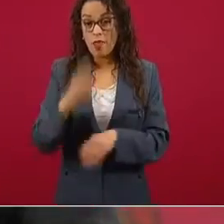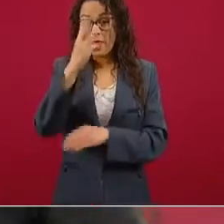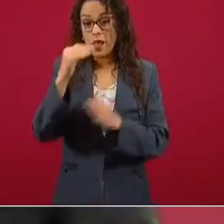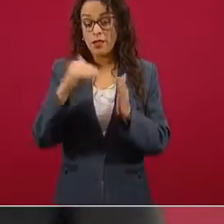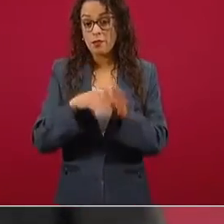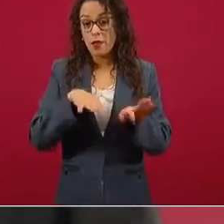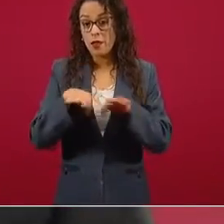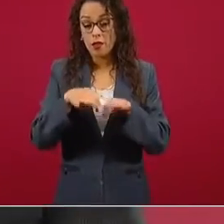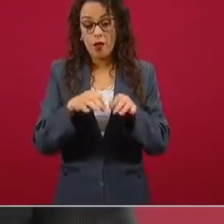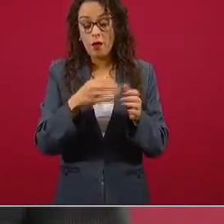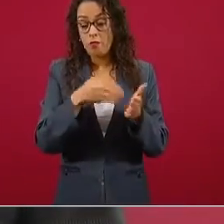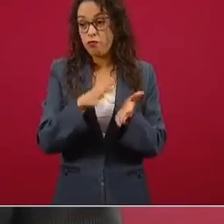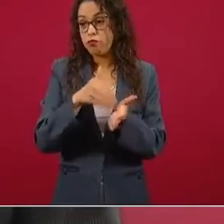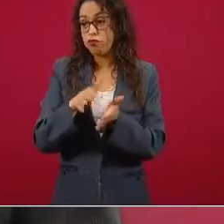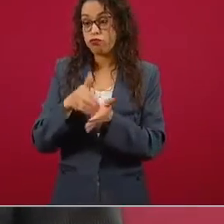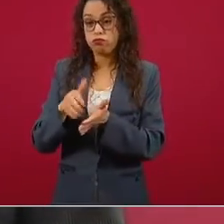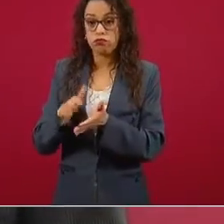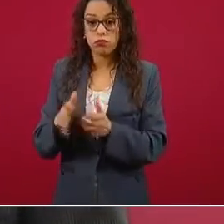ya agosto